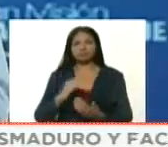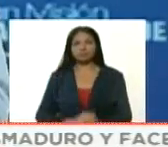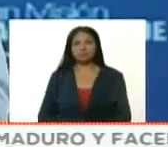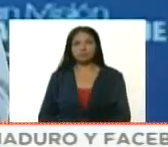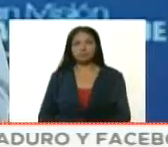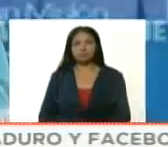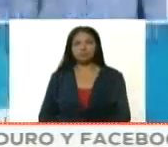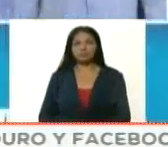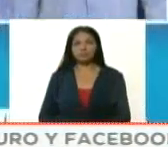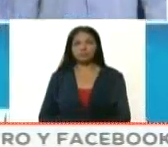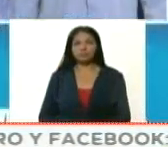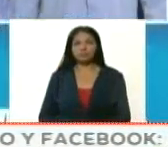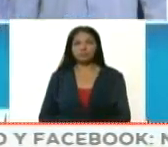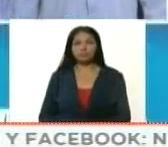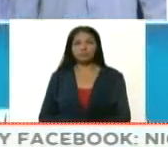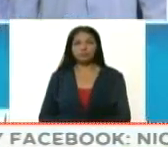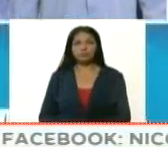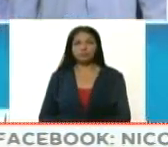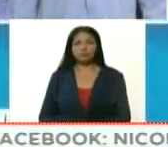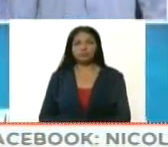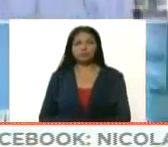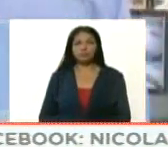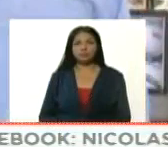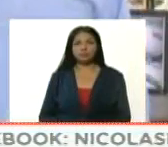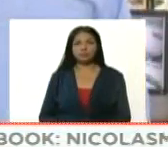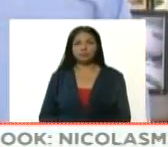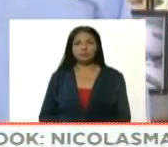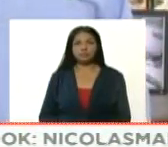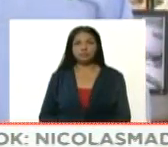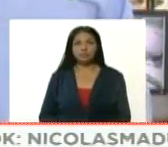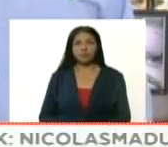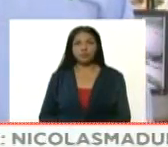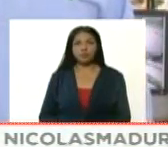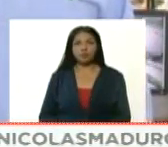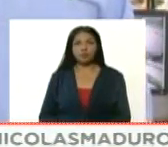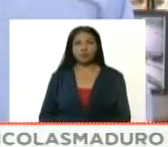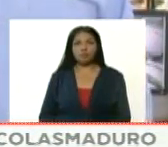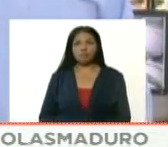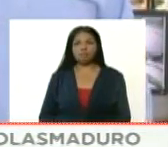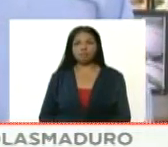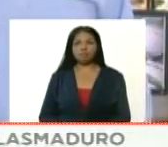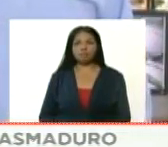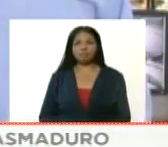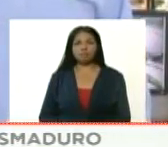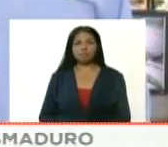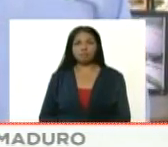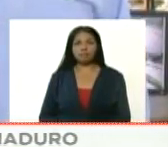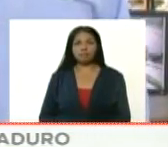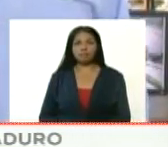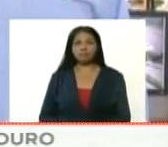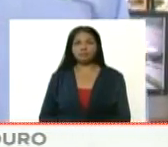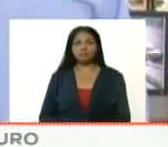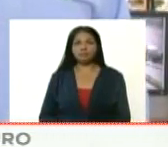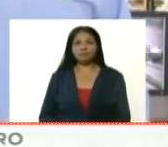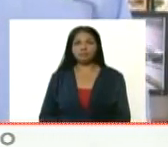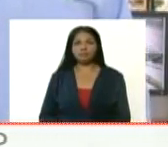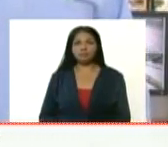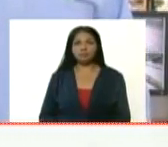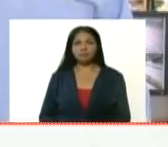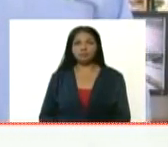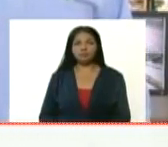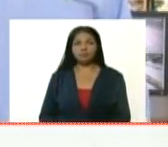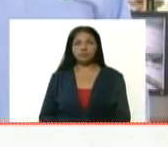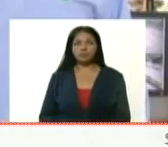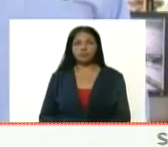viceministro. Chávez vive, mi comandante en jefe. Saludos al pueblo de Venezuela. Desde acá, desde